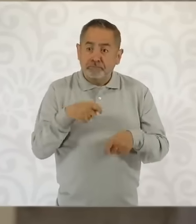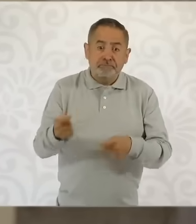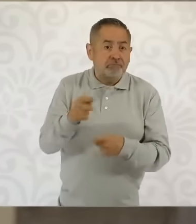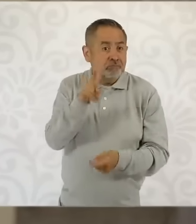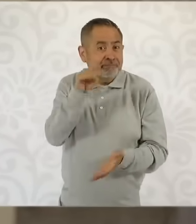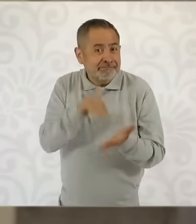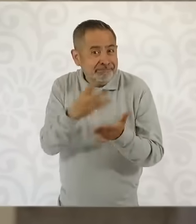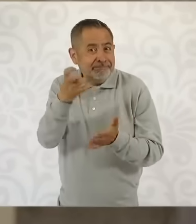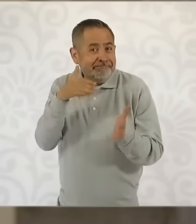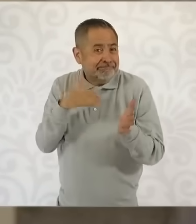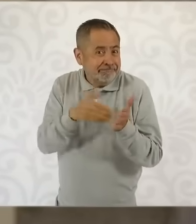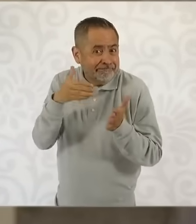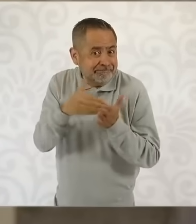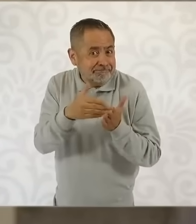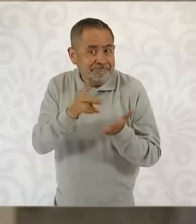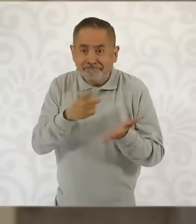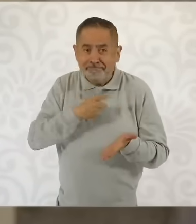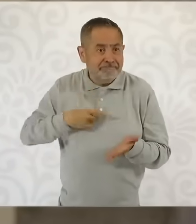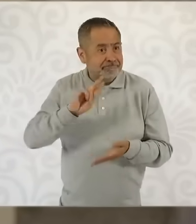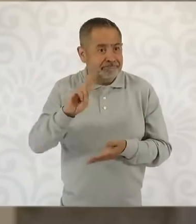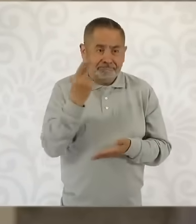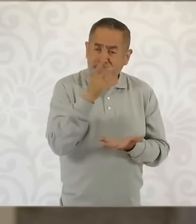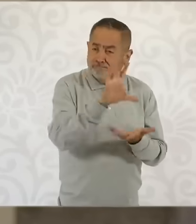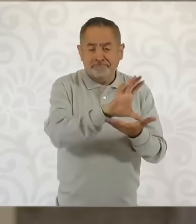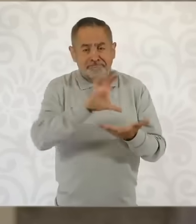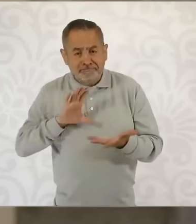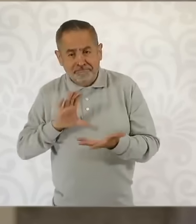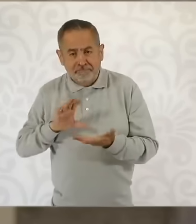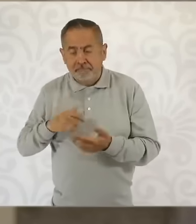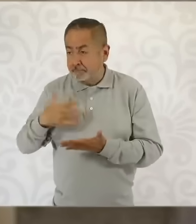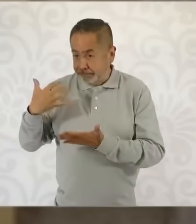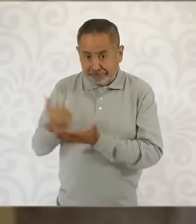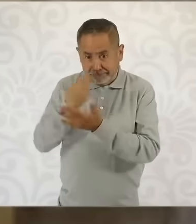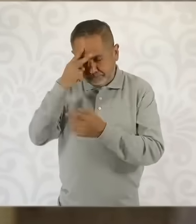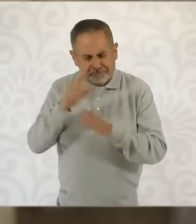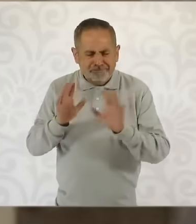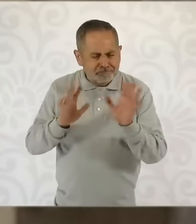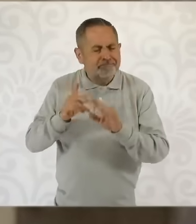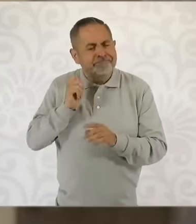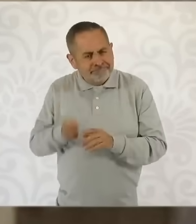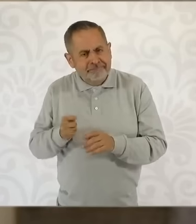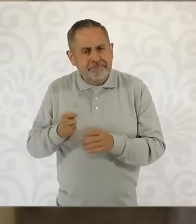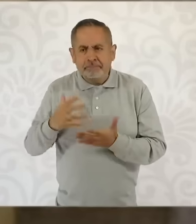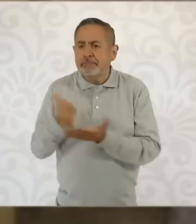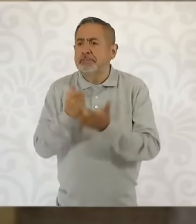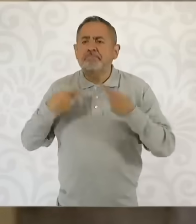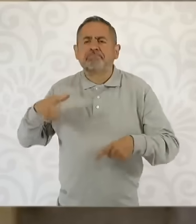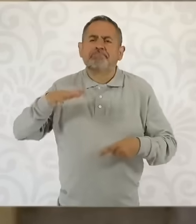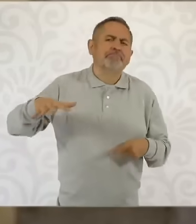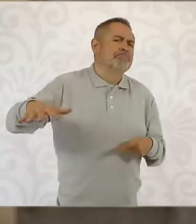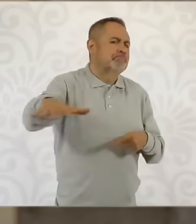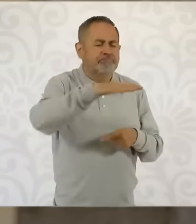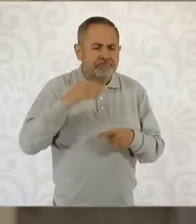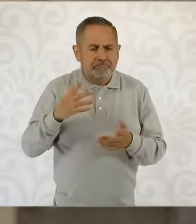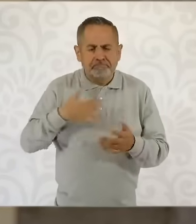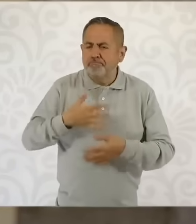2.488 millones de dólares, más que un triunfo del gobierno de México, un triunfo del pueblo? ¿Qué mensaje